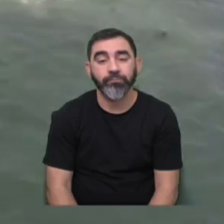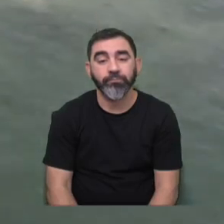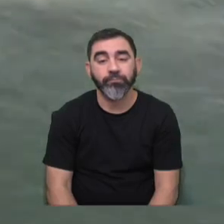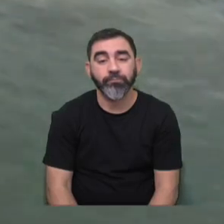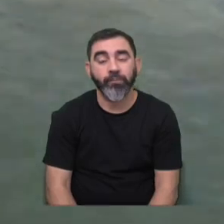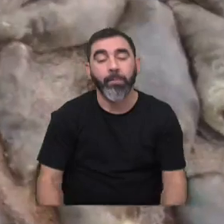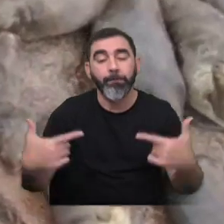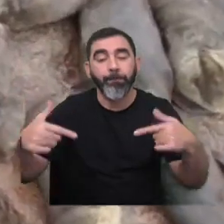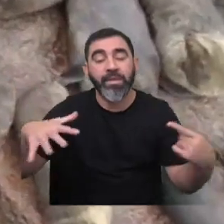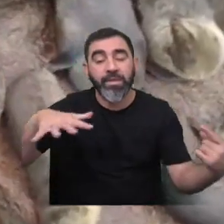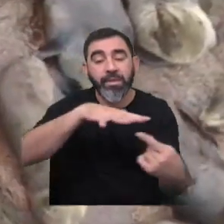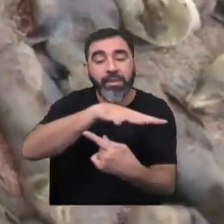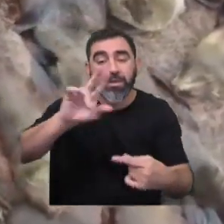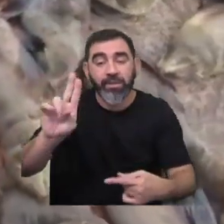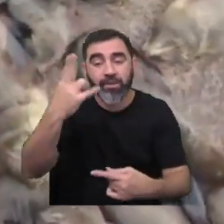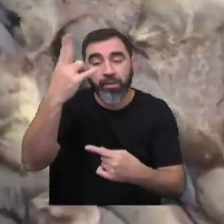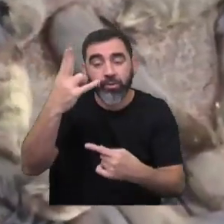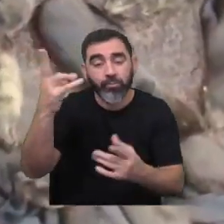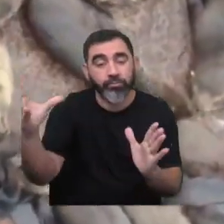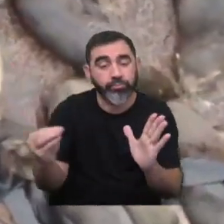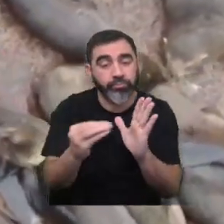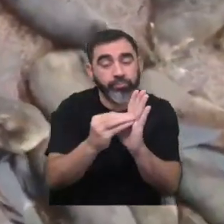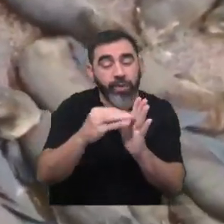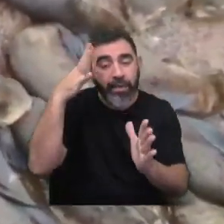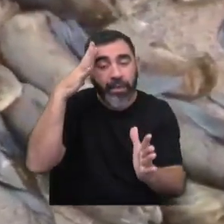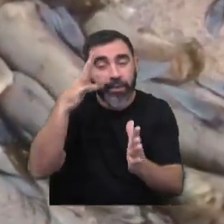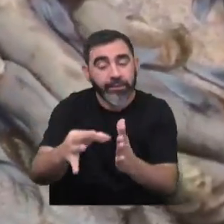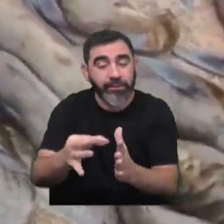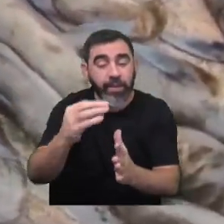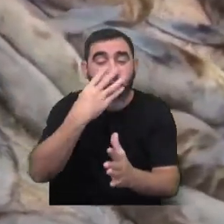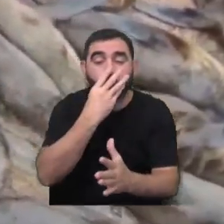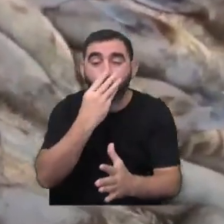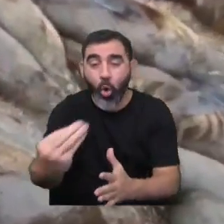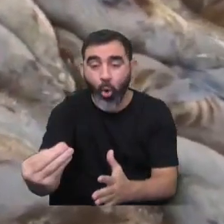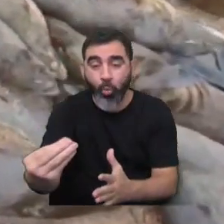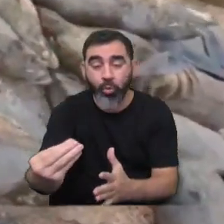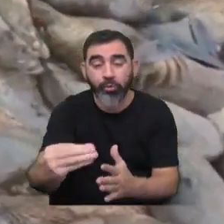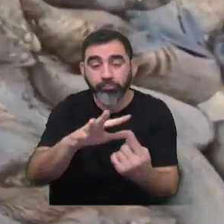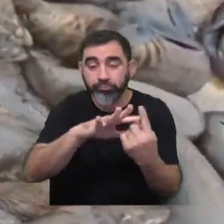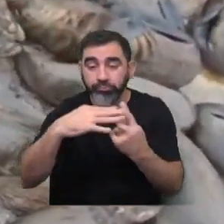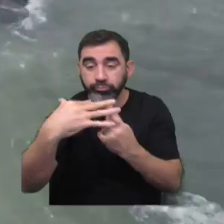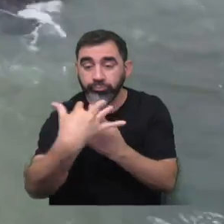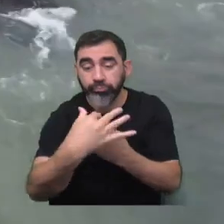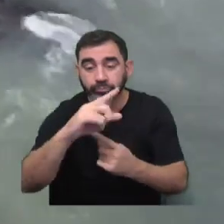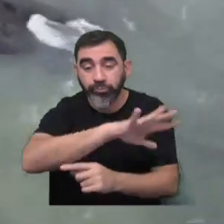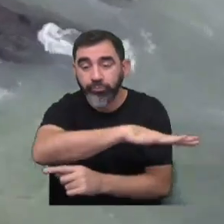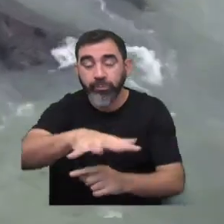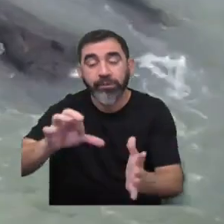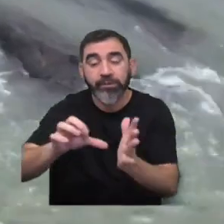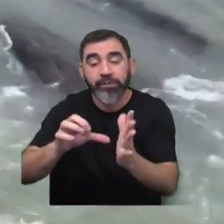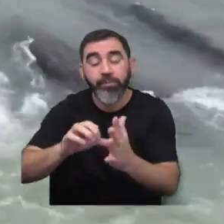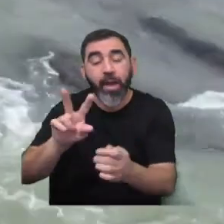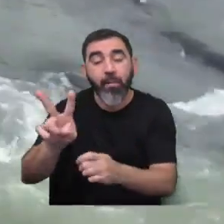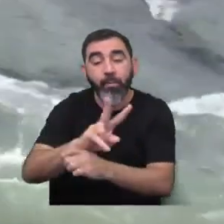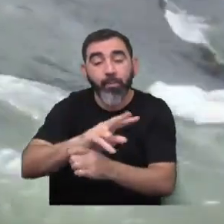El Ministerio de Ambiente de Uruguay incorporó a la isla e islote de Lobos y su entorno sumergido al Sistema Nacional de Áreas